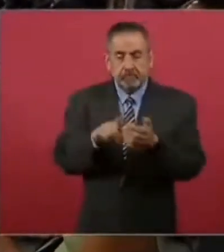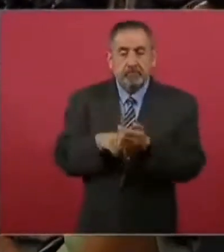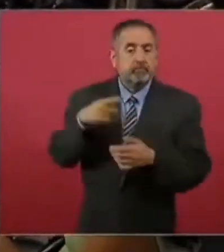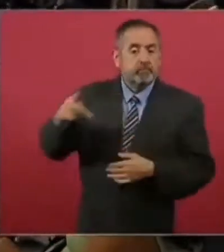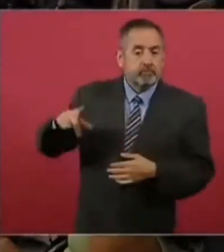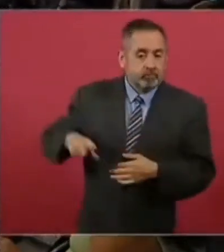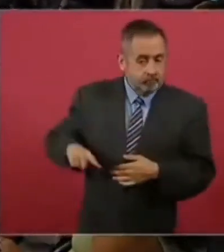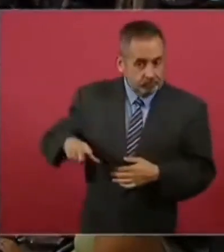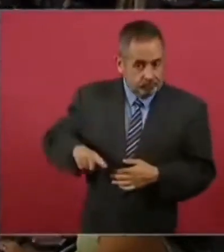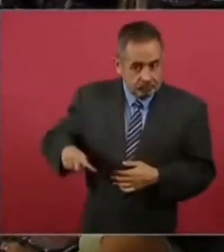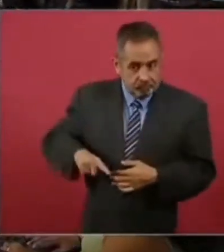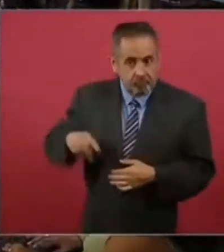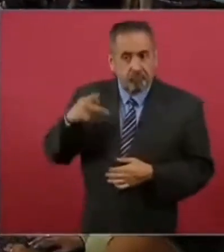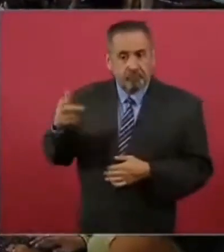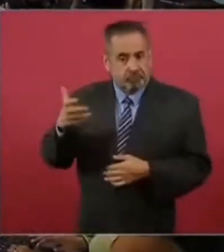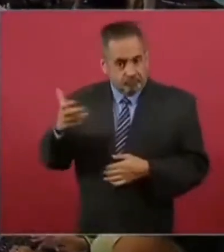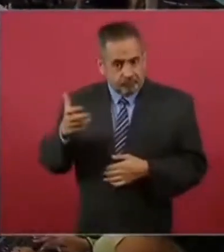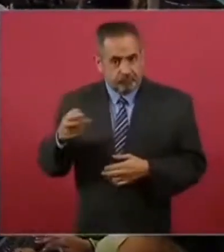privado,